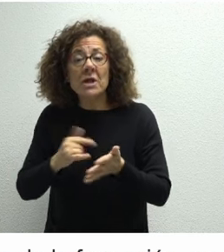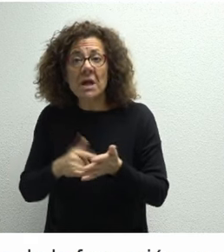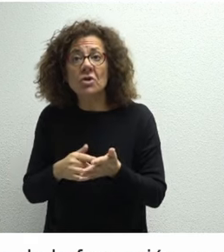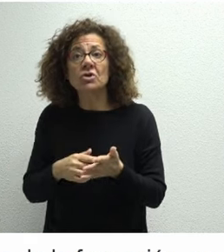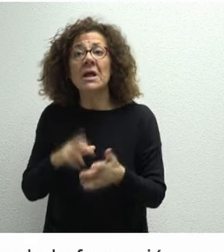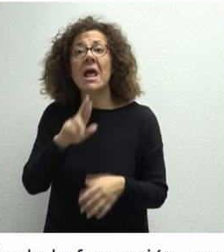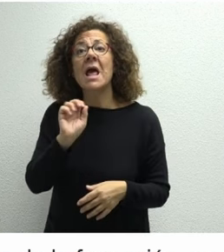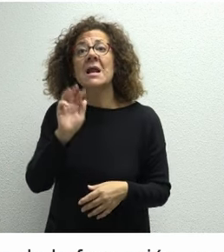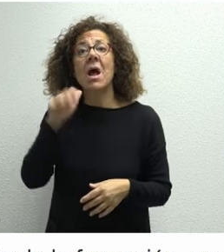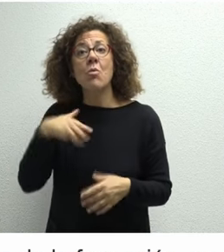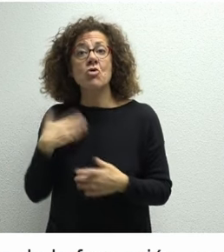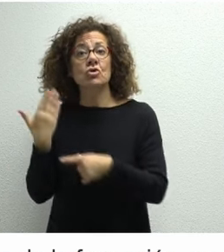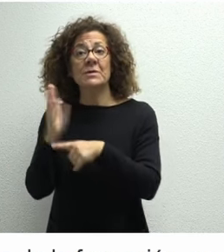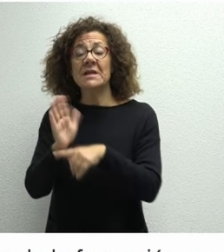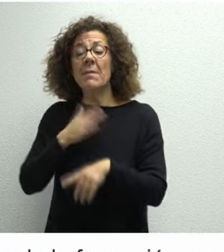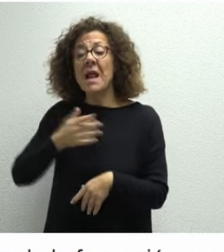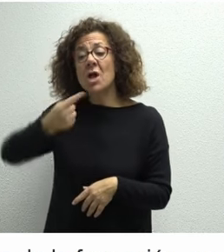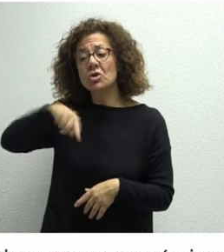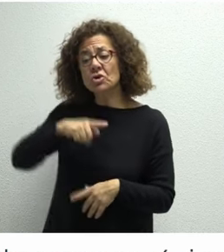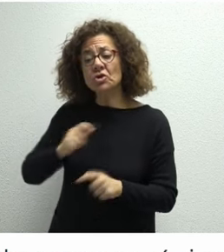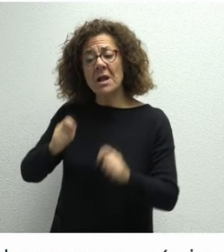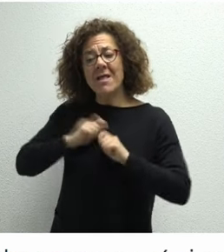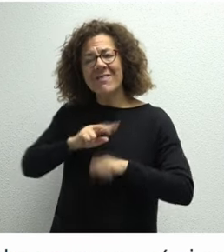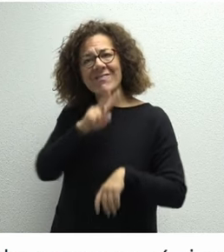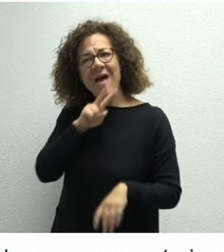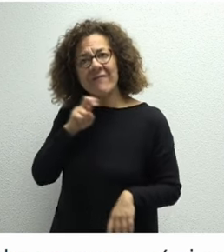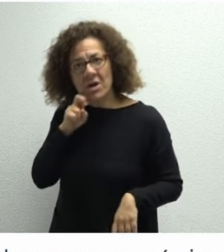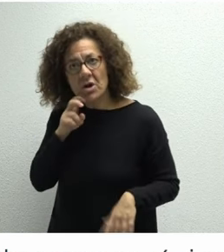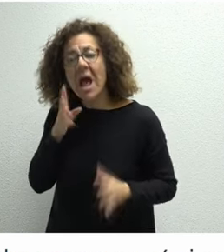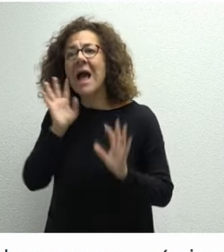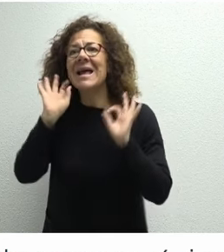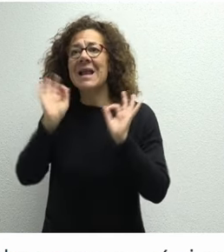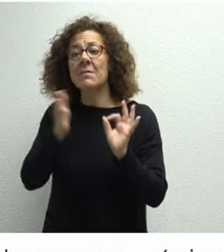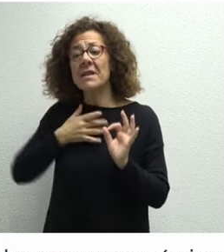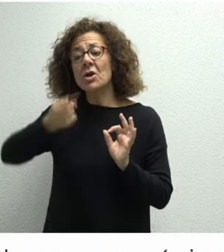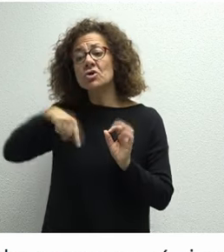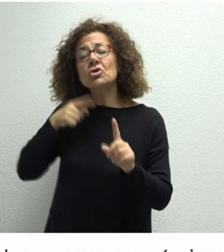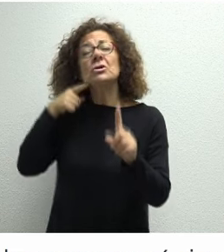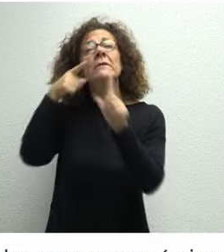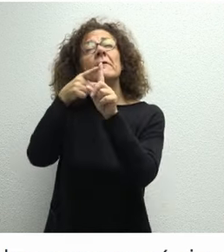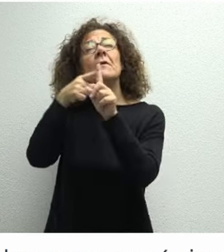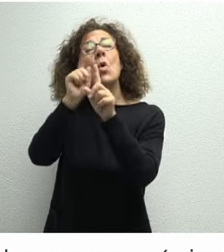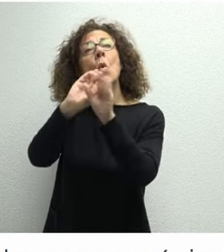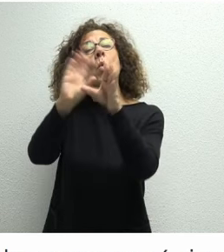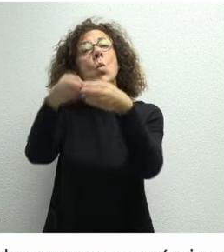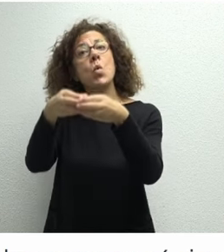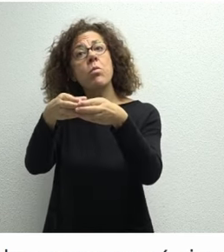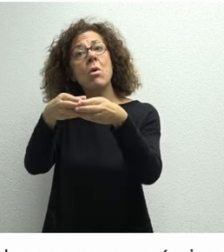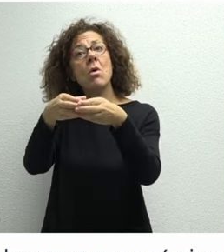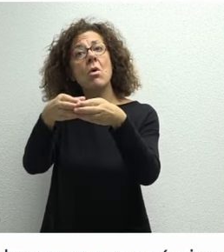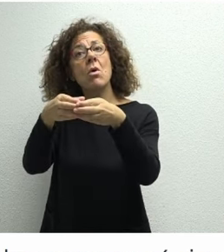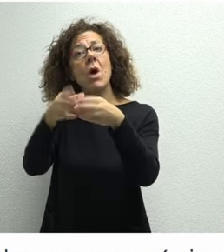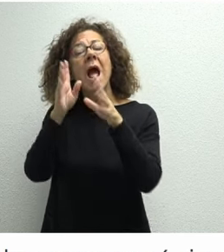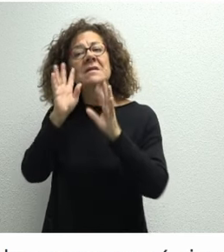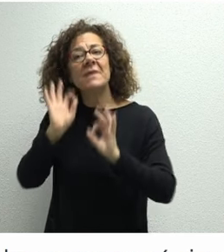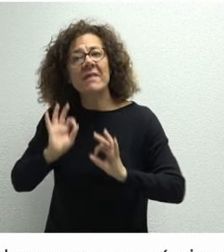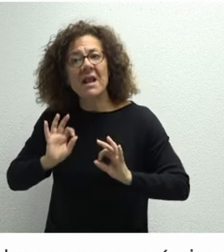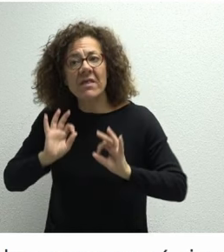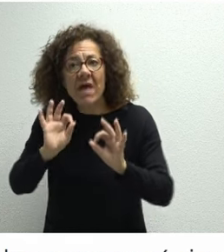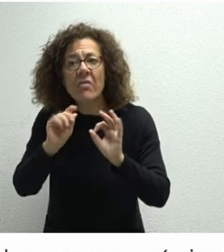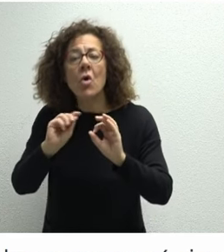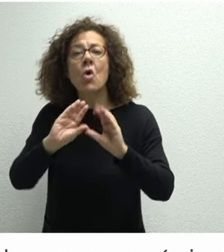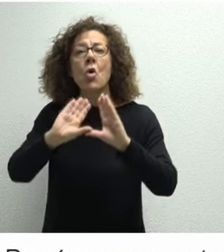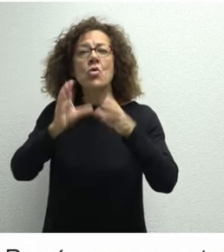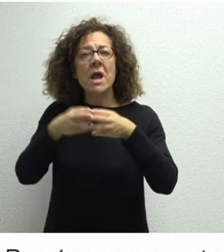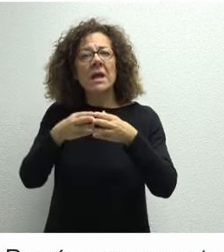Ramón nos presenta pero para nosotros le damos mucho valor a que realmente lo que nosotros aspiramos que era un grupo especializado un